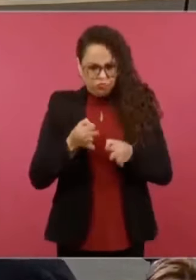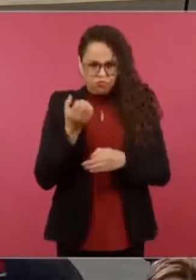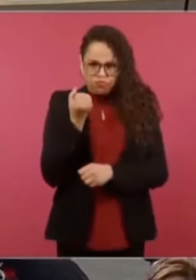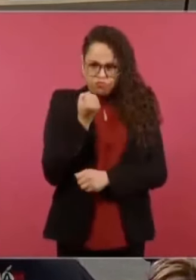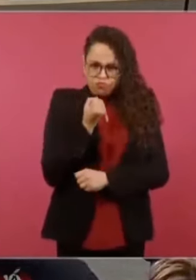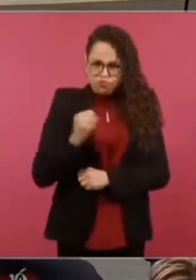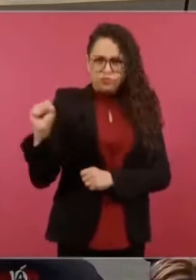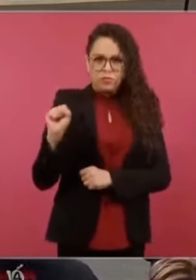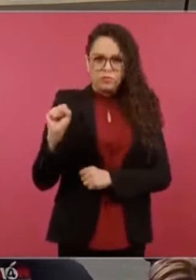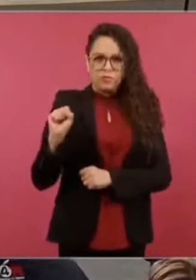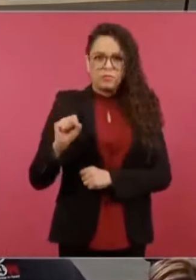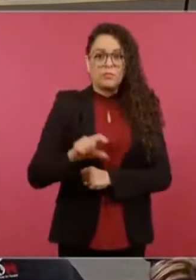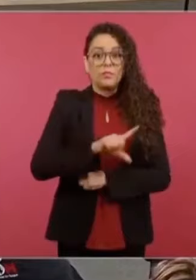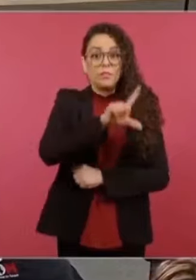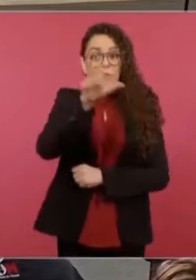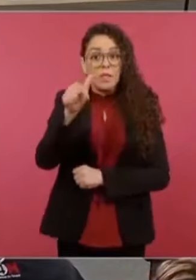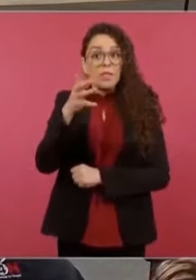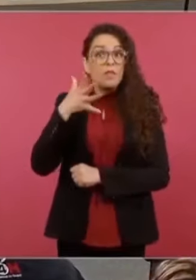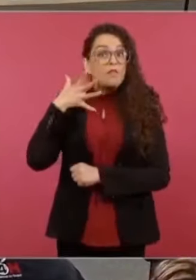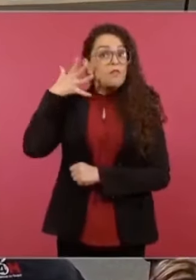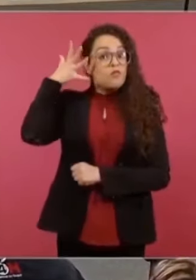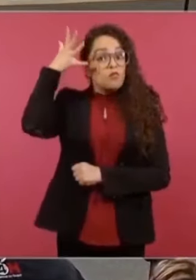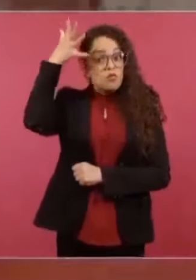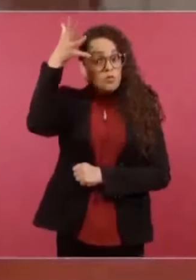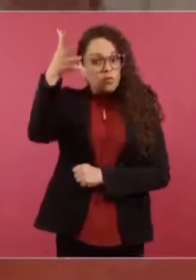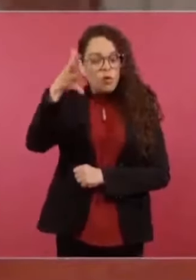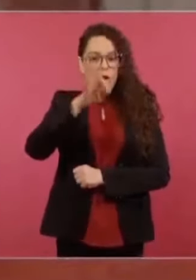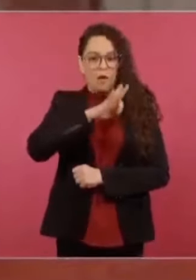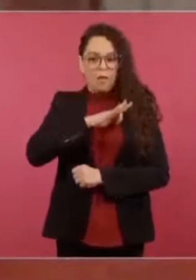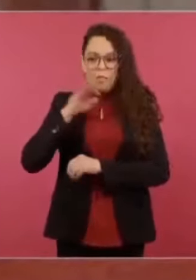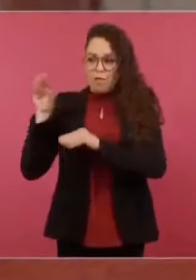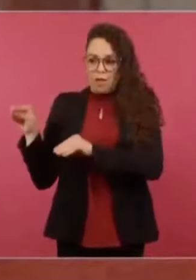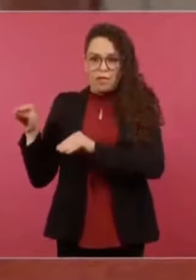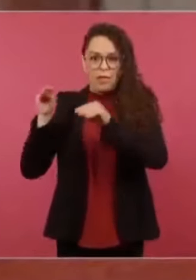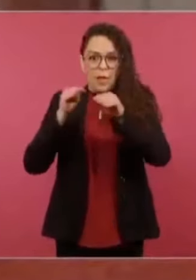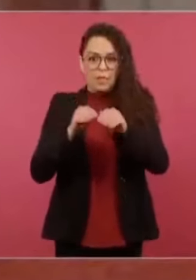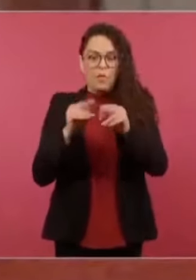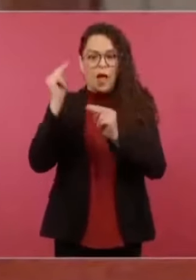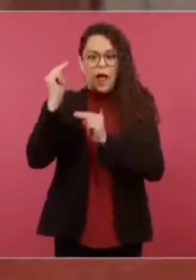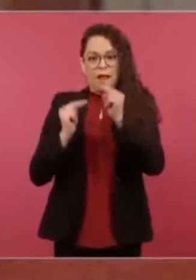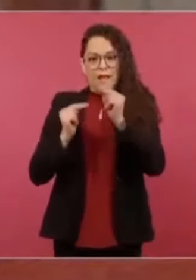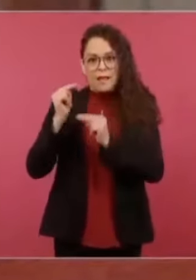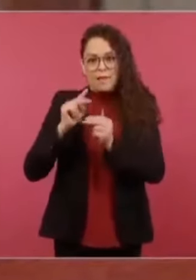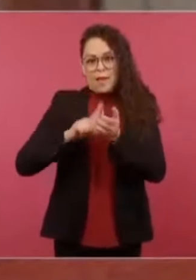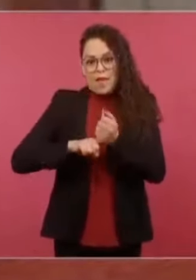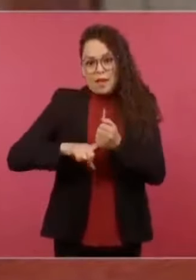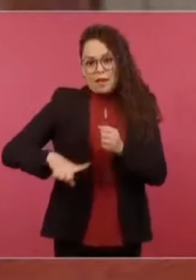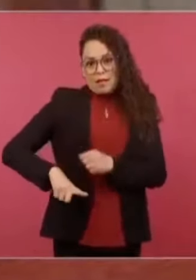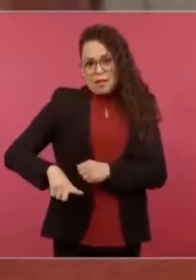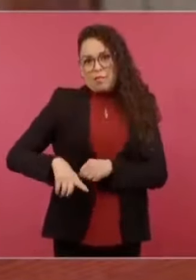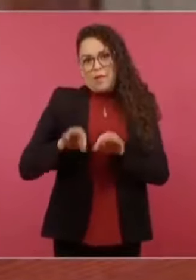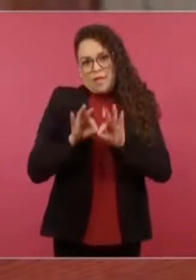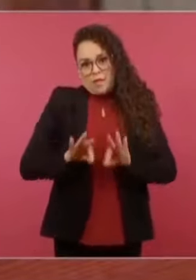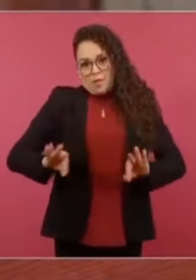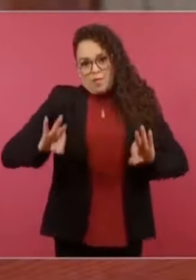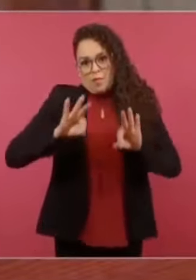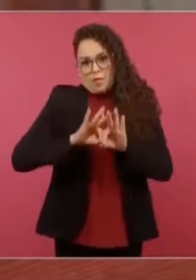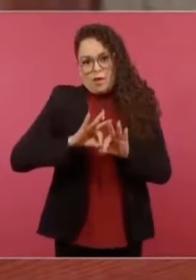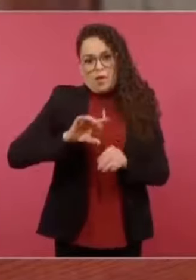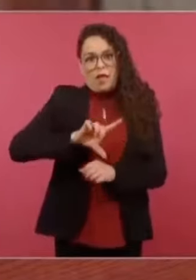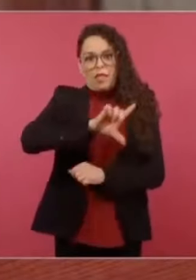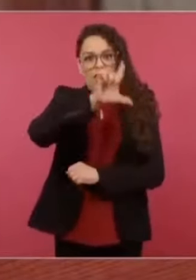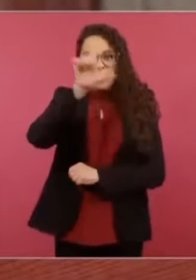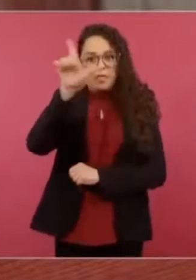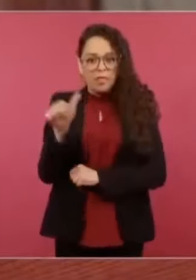ocupar cargos importantes y eventualmente se adueñarán de la misma